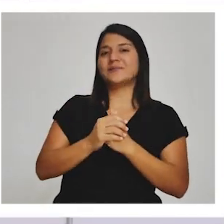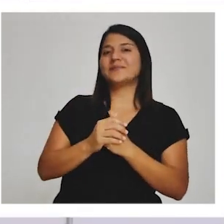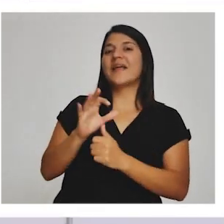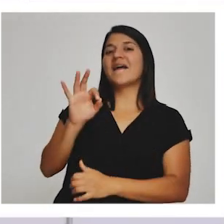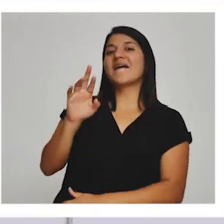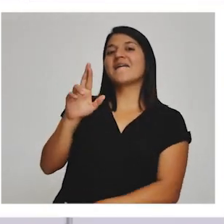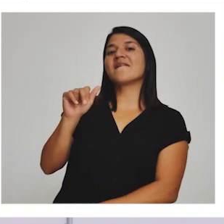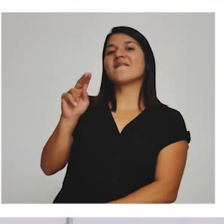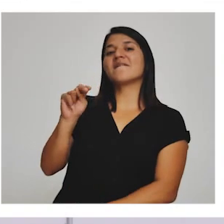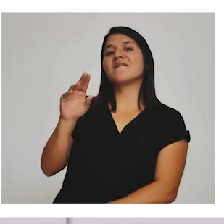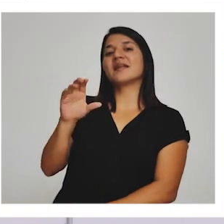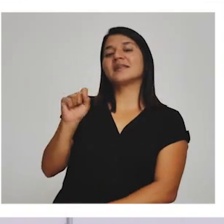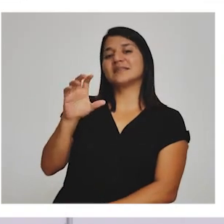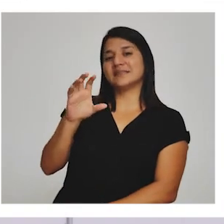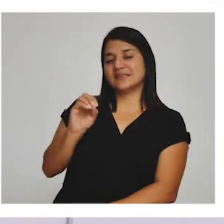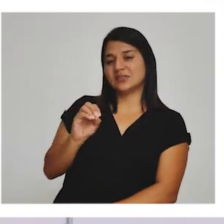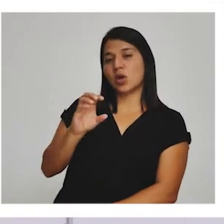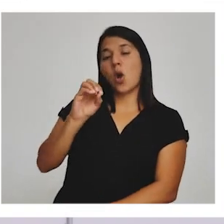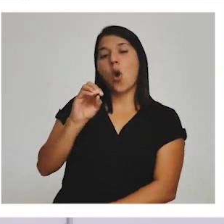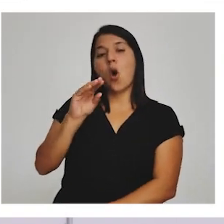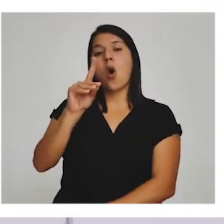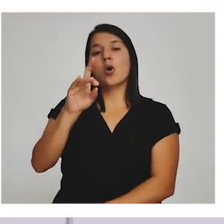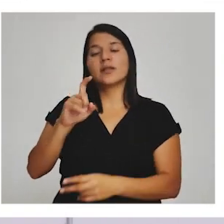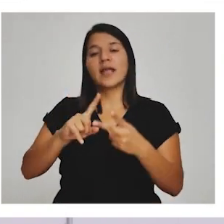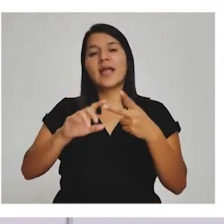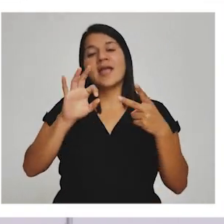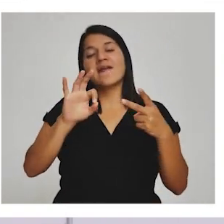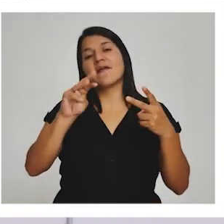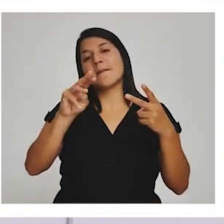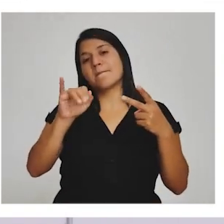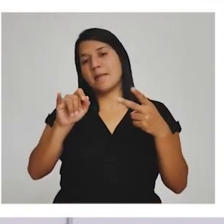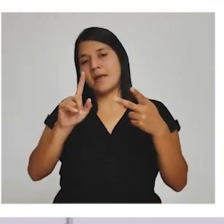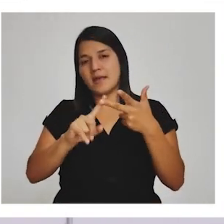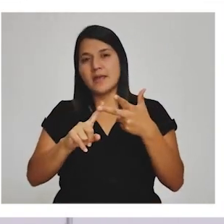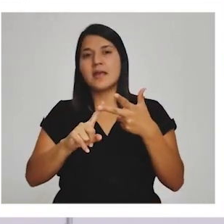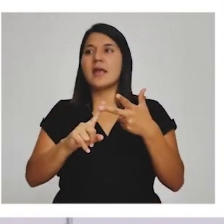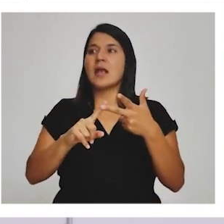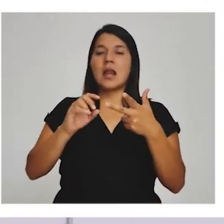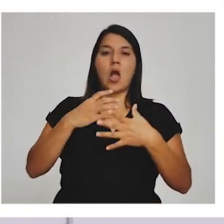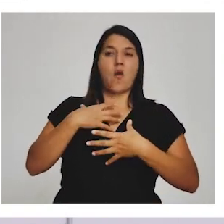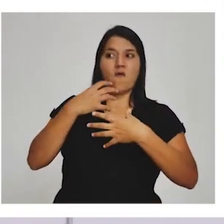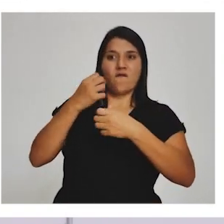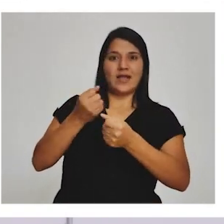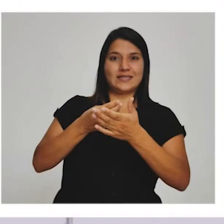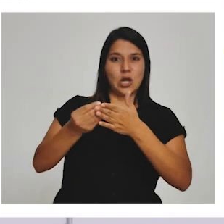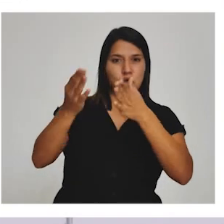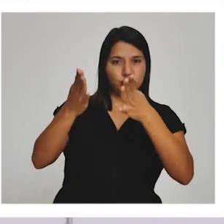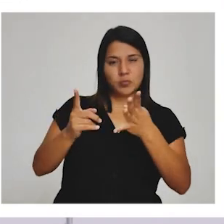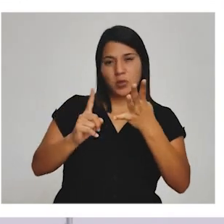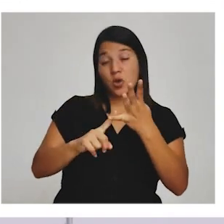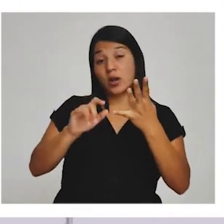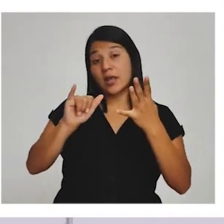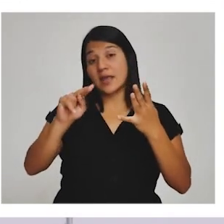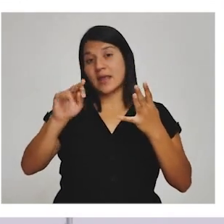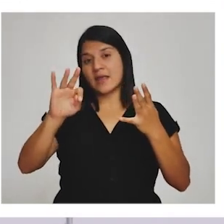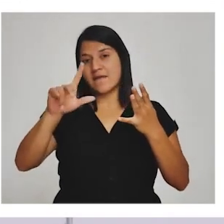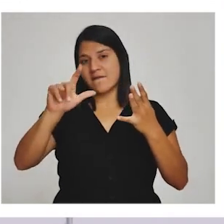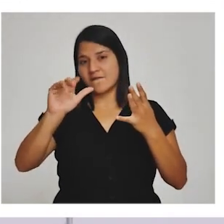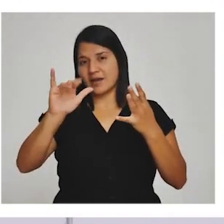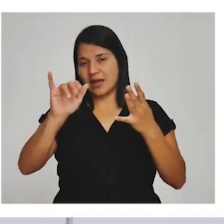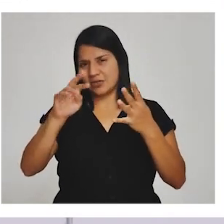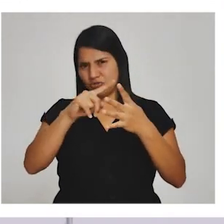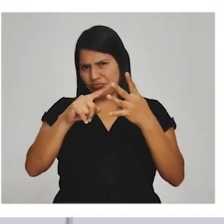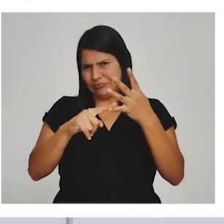el FMI, el IMAE, la tasa de desempleo, la confianza de consumidores y bueno, el tema de la inflación dejan en evidencia que la